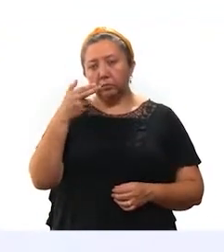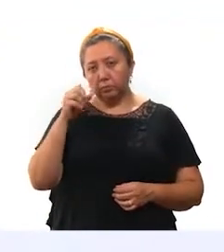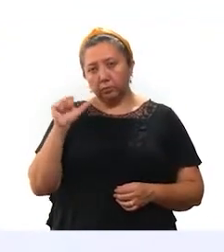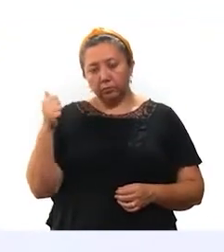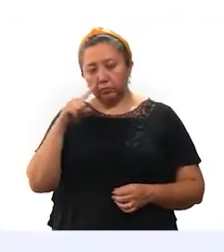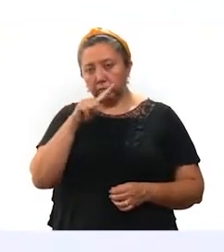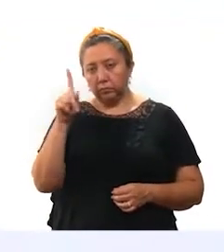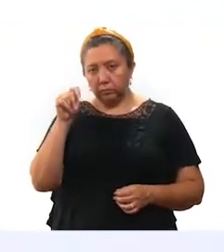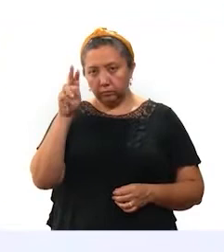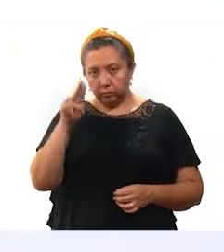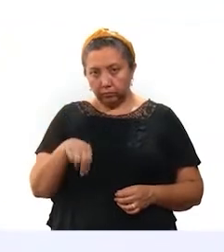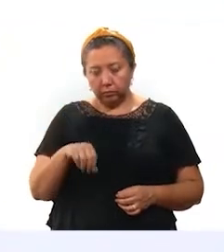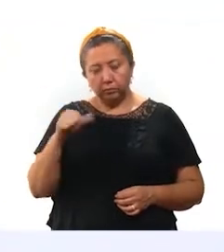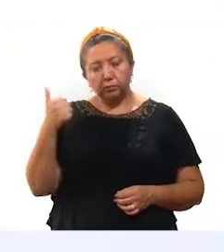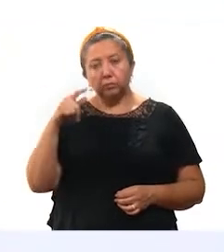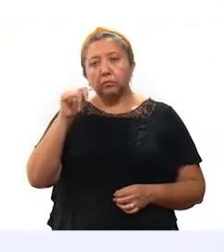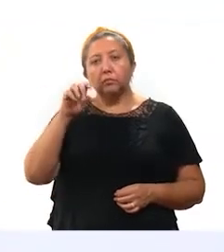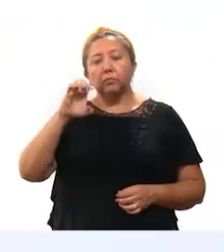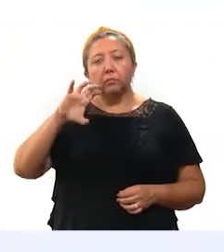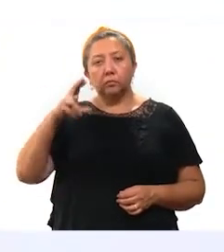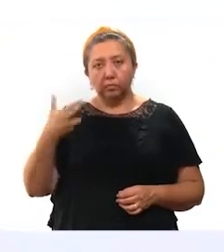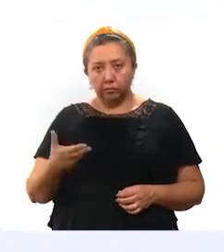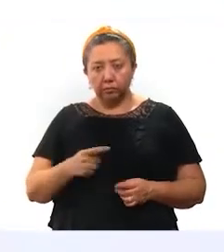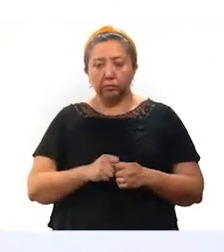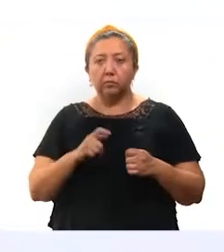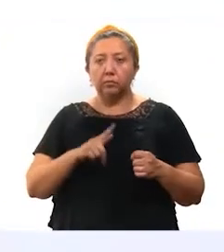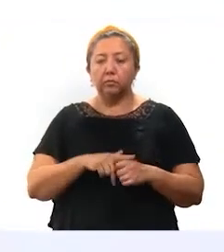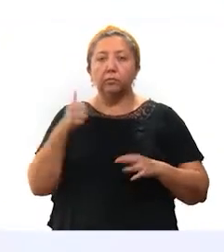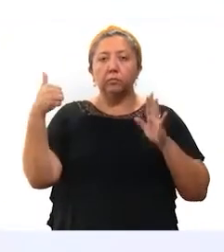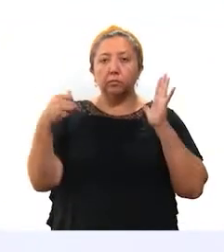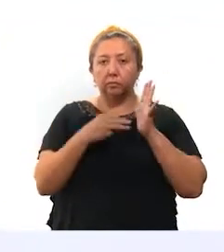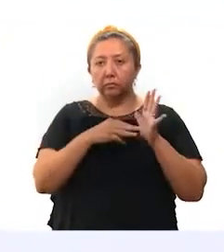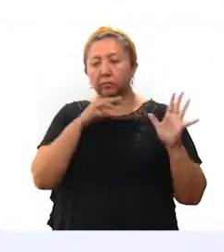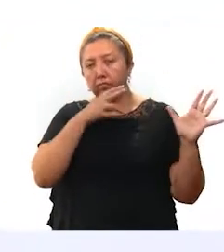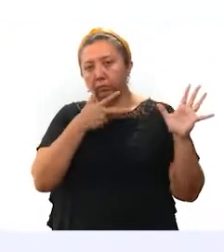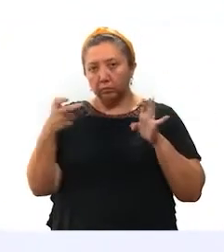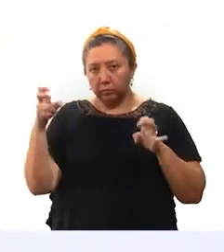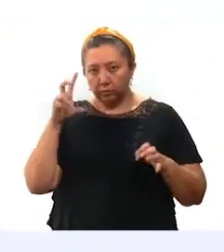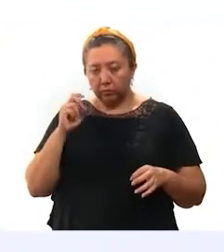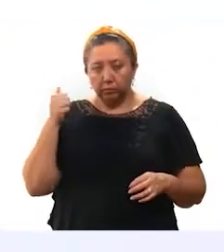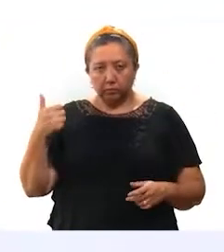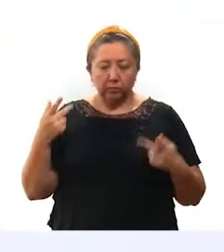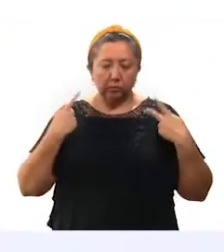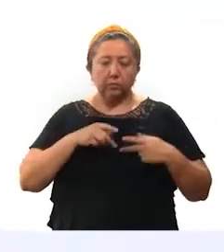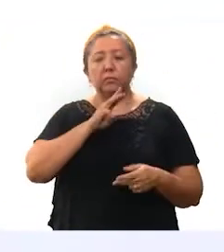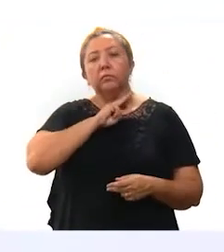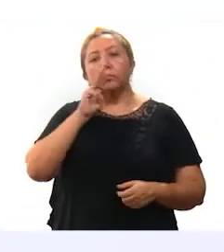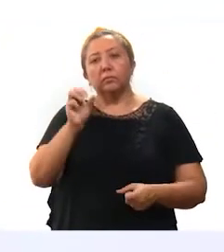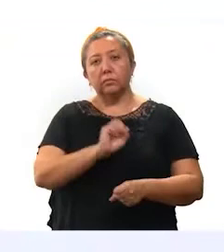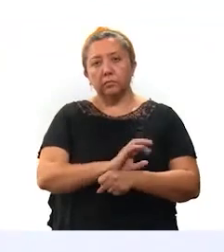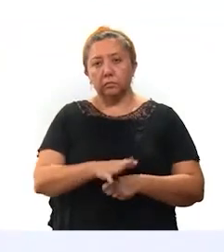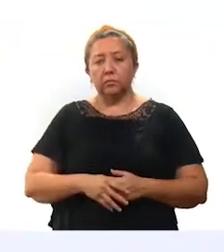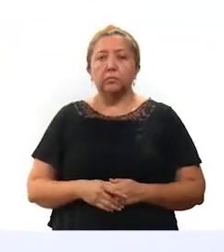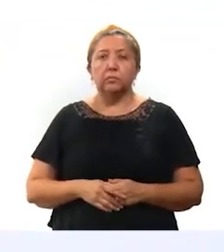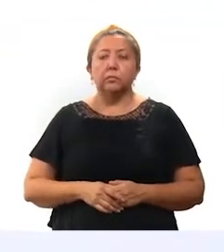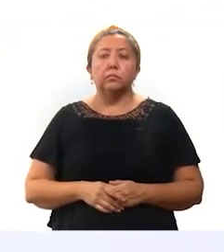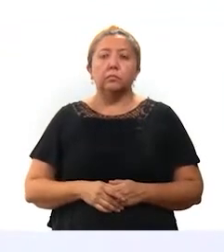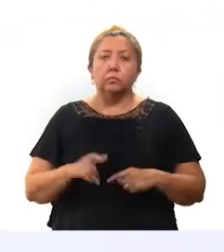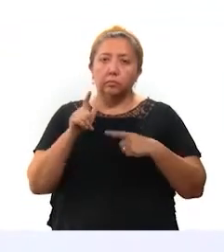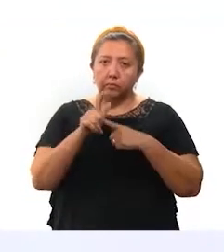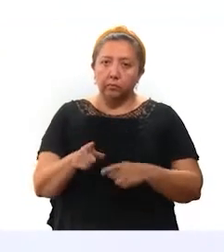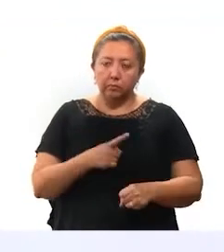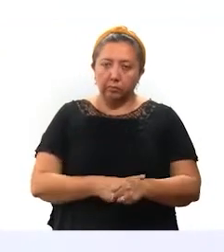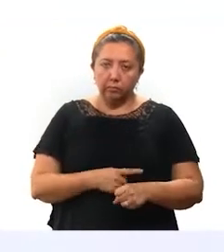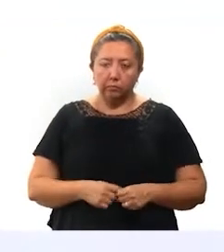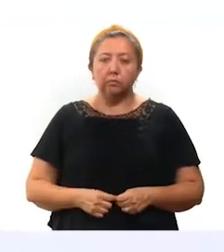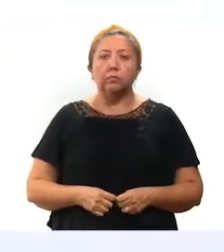1 en Sisantún y 1 en Tecó. En total, son 6.836 las personas fallecidas a causa del coronavirus. De los